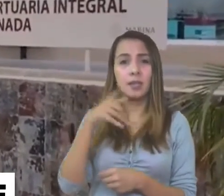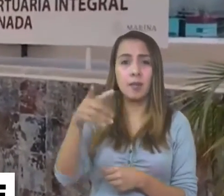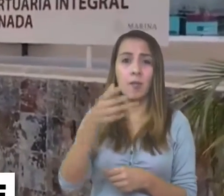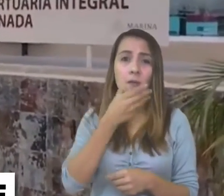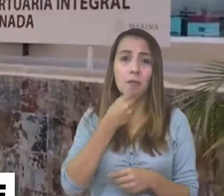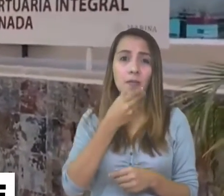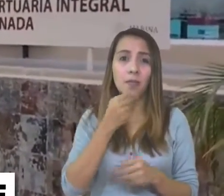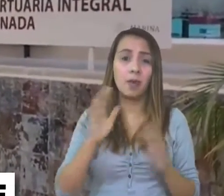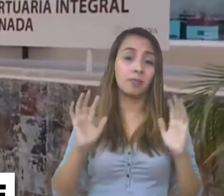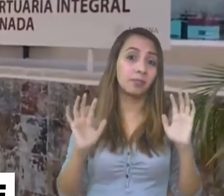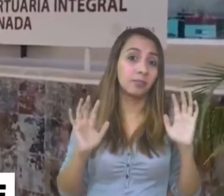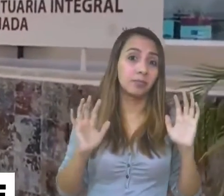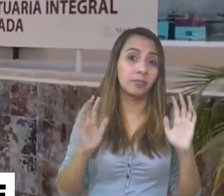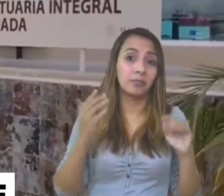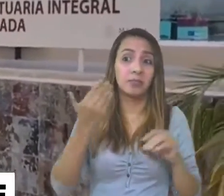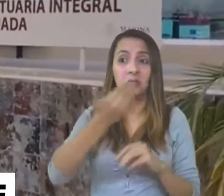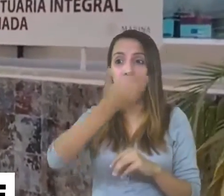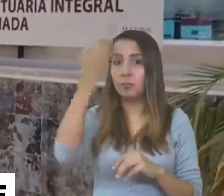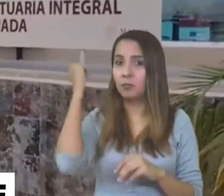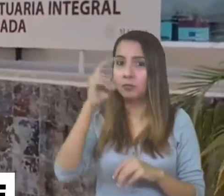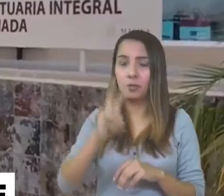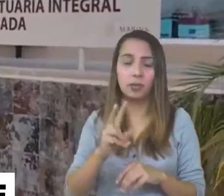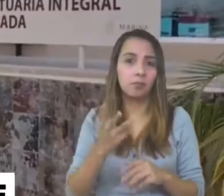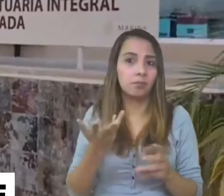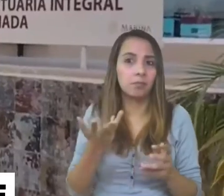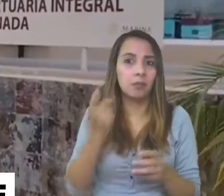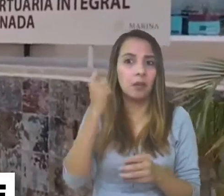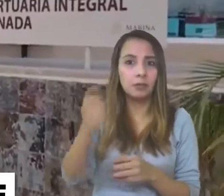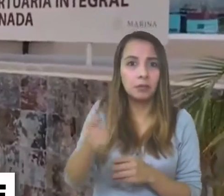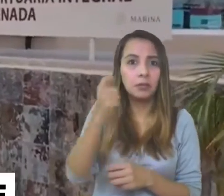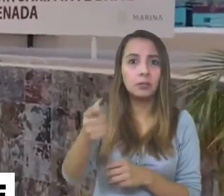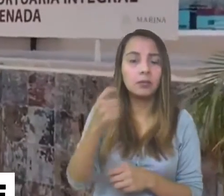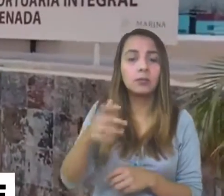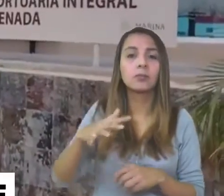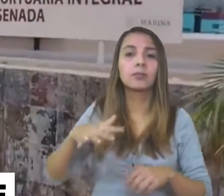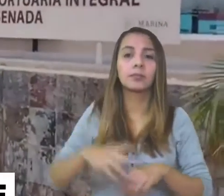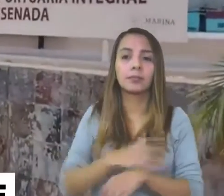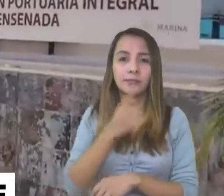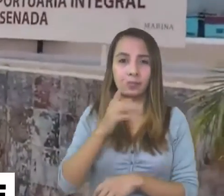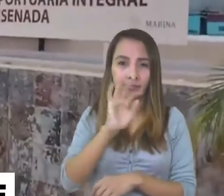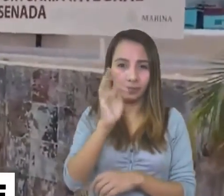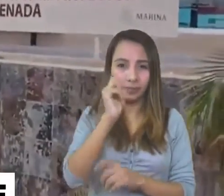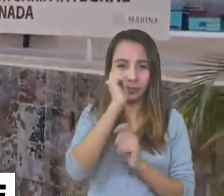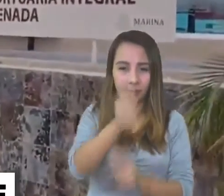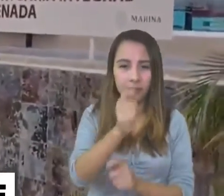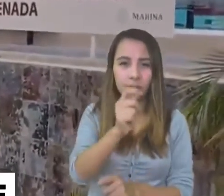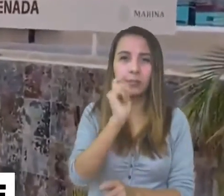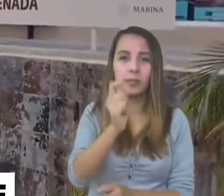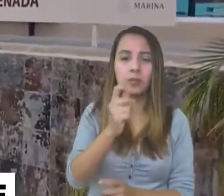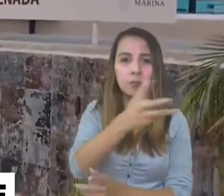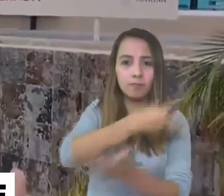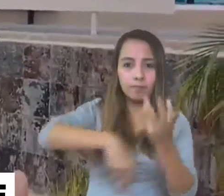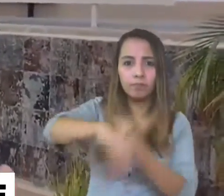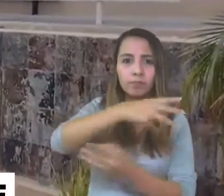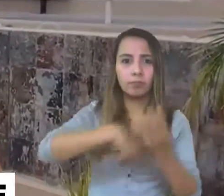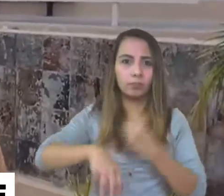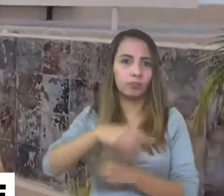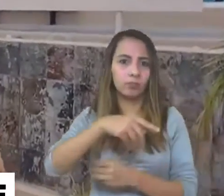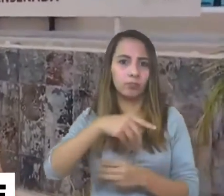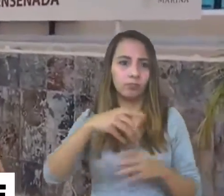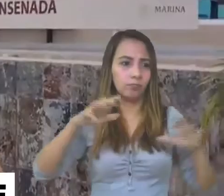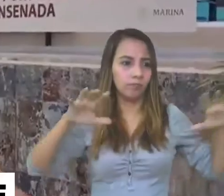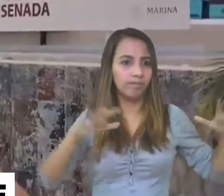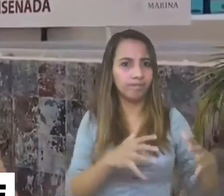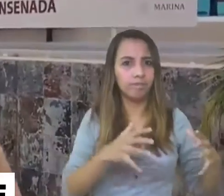sé a qué le llegarían, porque si queremos hablar de una pesca sustentable, ¿verdad? De un esfuerzo